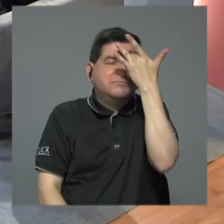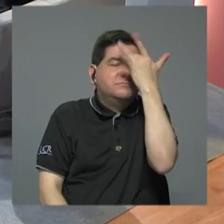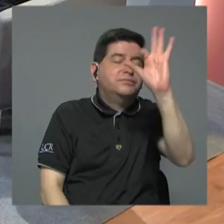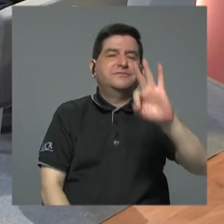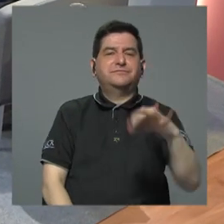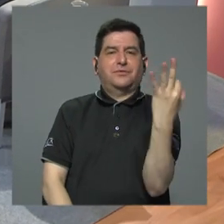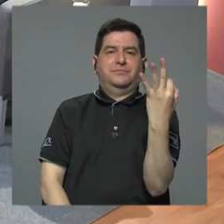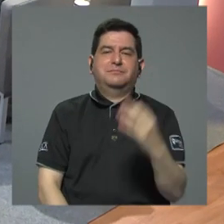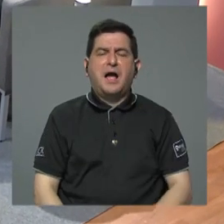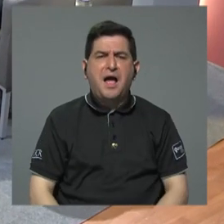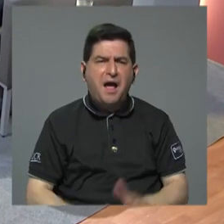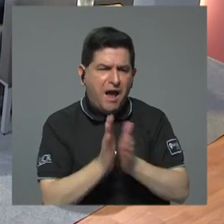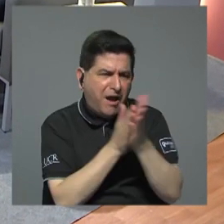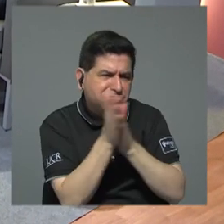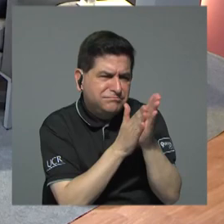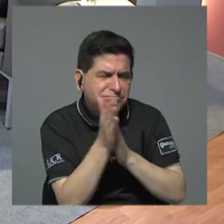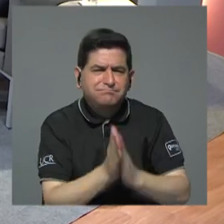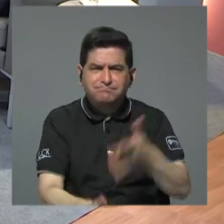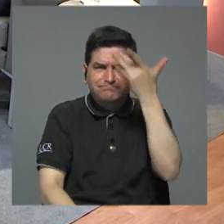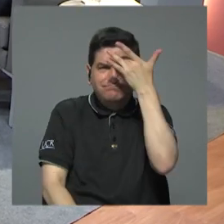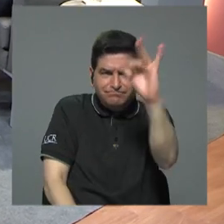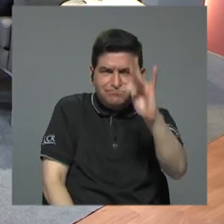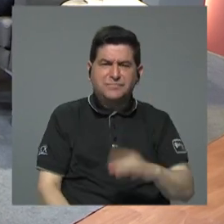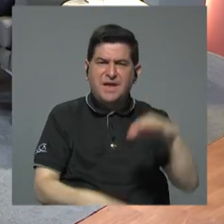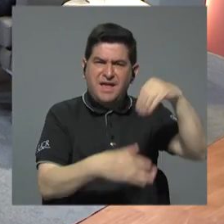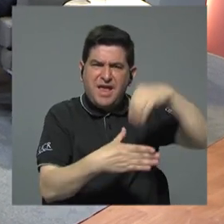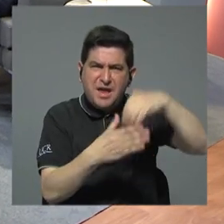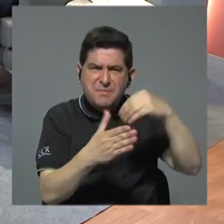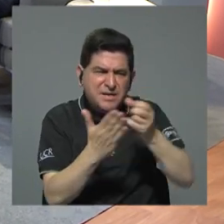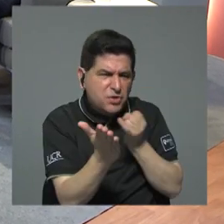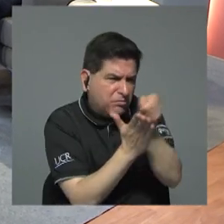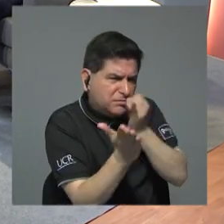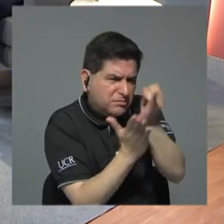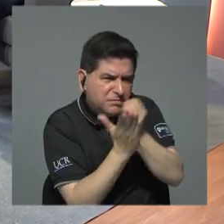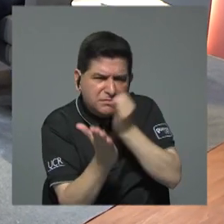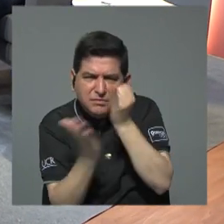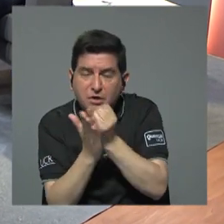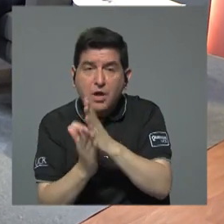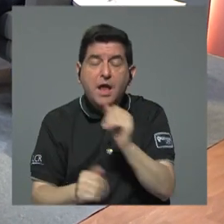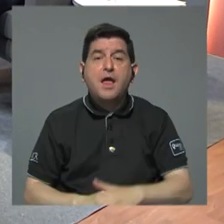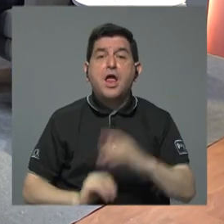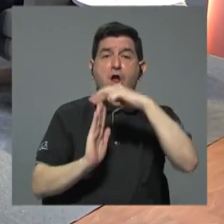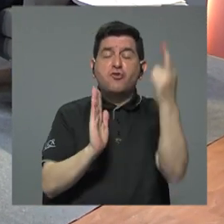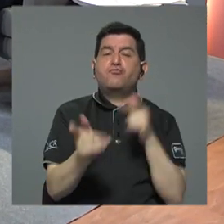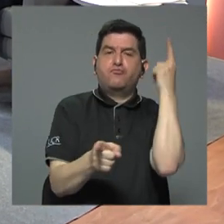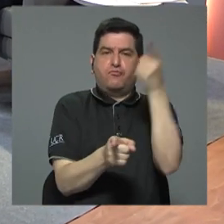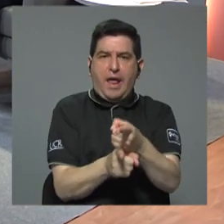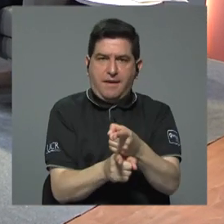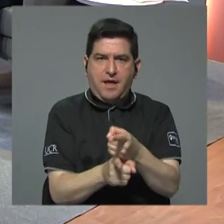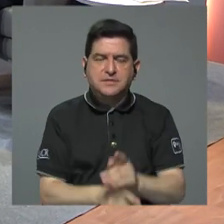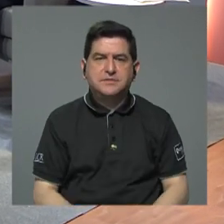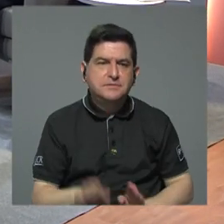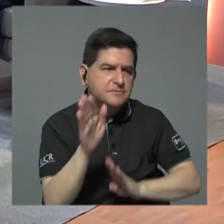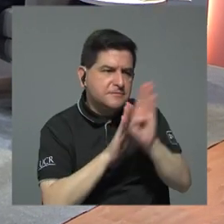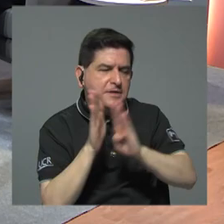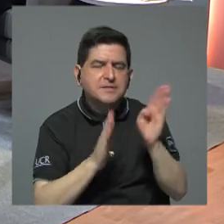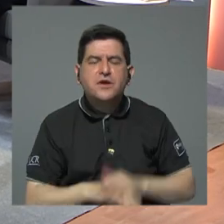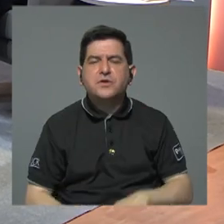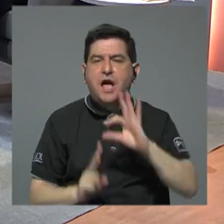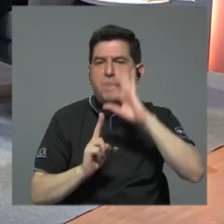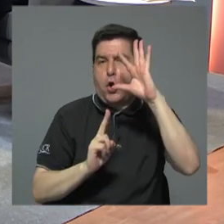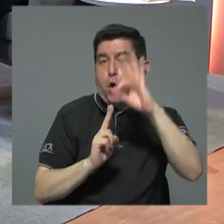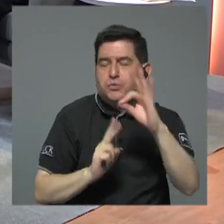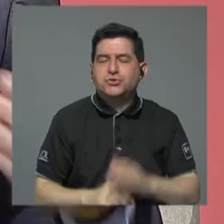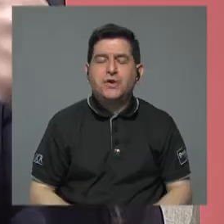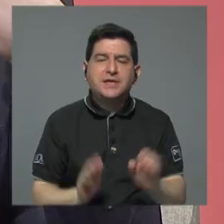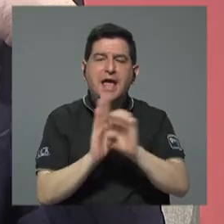inteligentemente, se pueden canalizar inteligentemente, invirtiendo en investigación y en la regulación adecuada para desarrollar fuentes alternativas